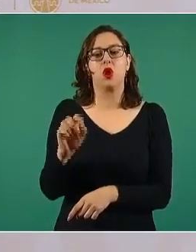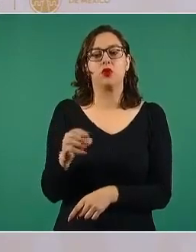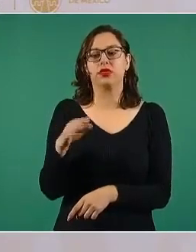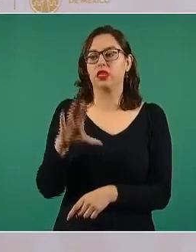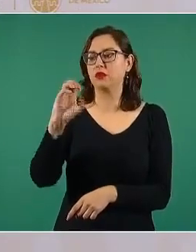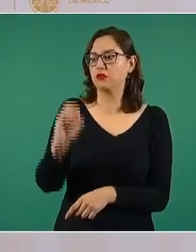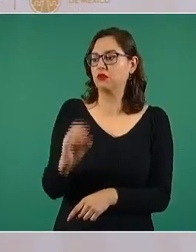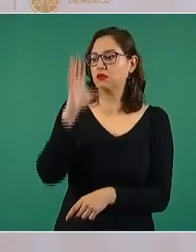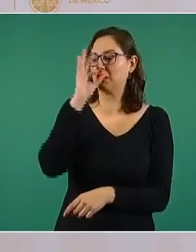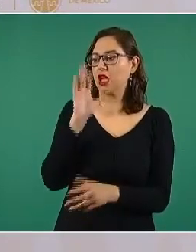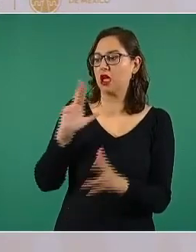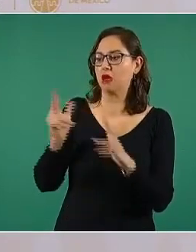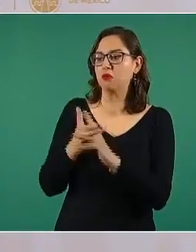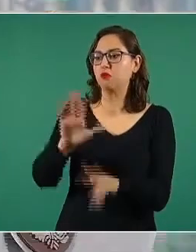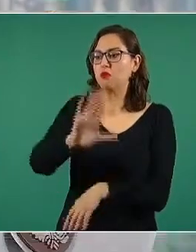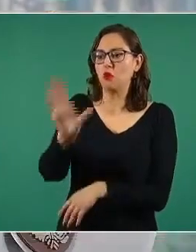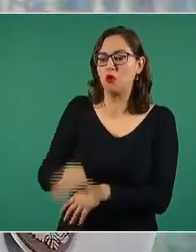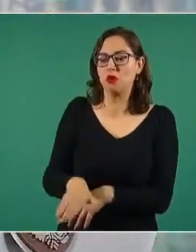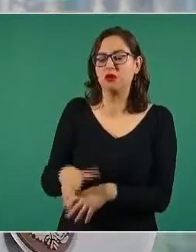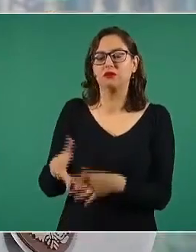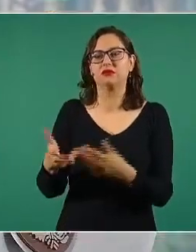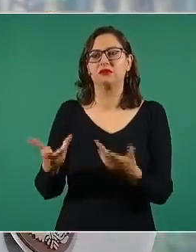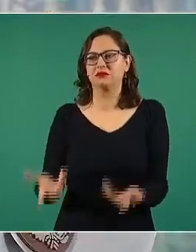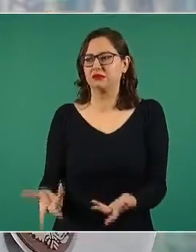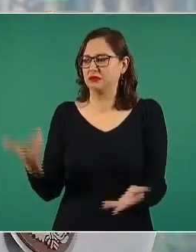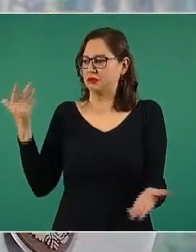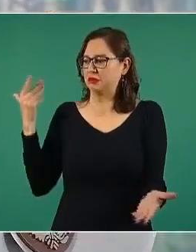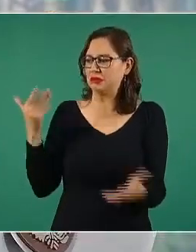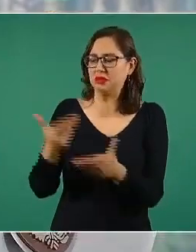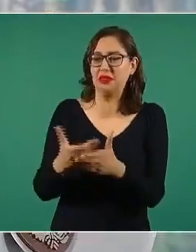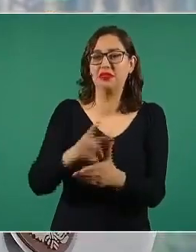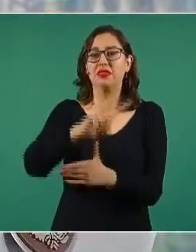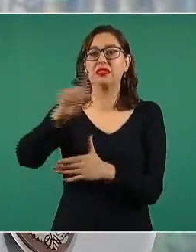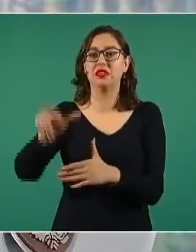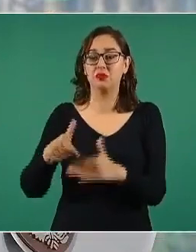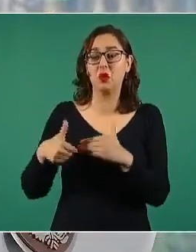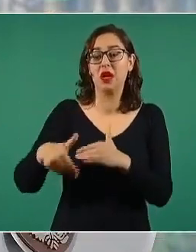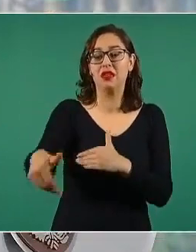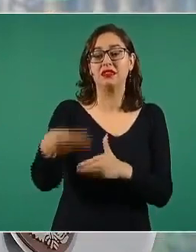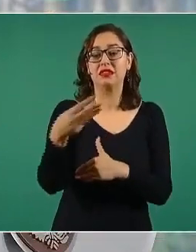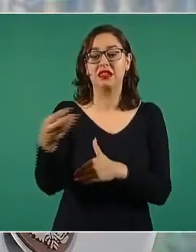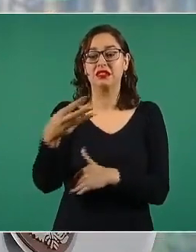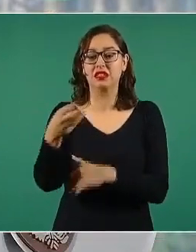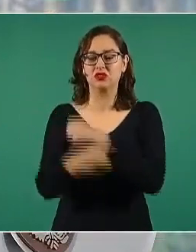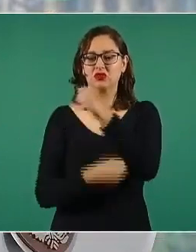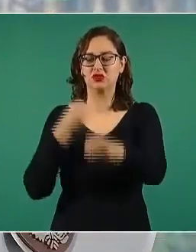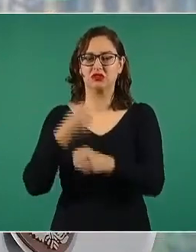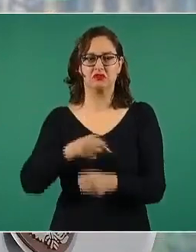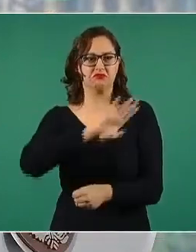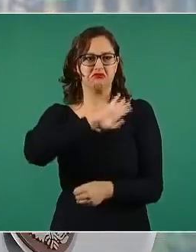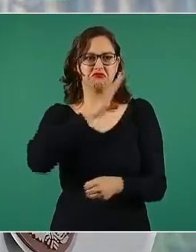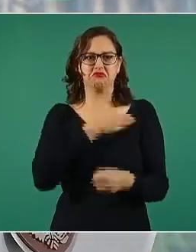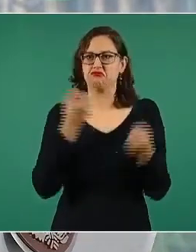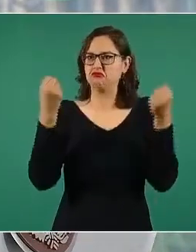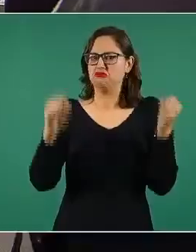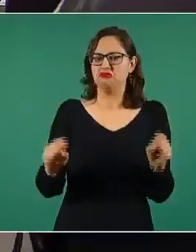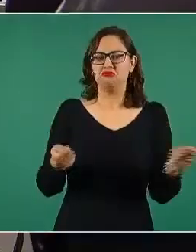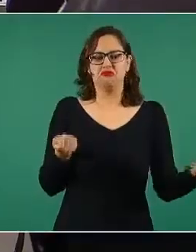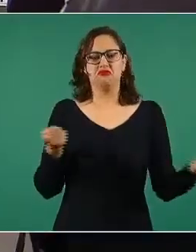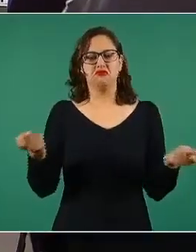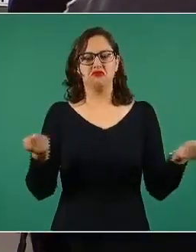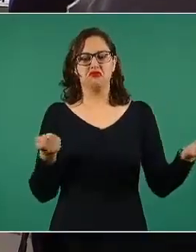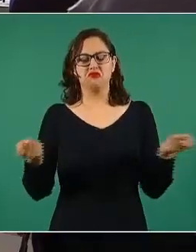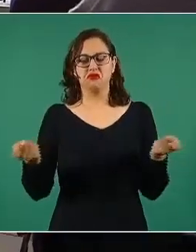años de colonia posterior nos hacen al menos cuestionar de fondo la idea que durante mucho tiempo pretendió